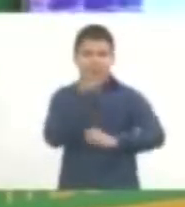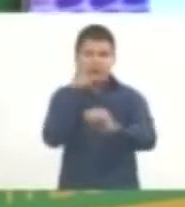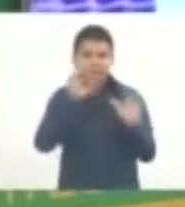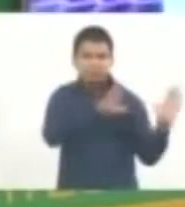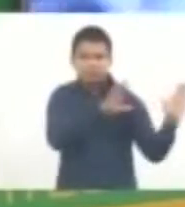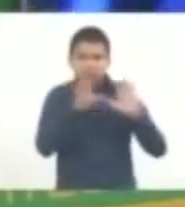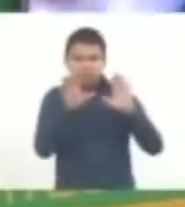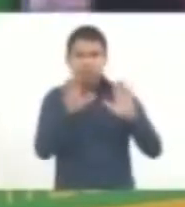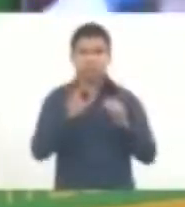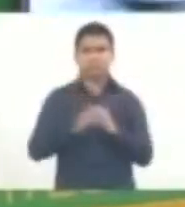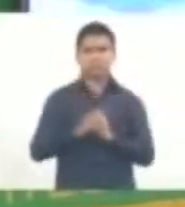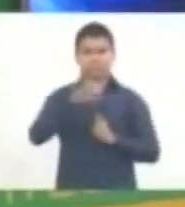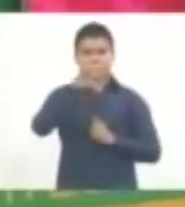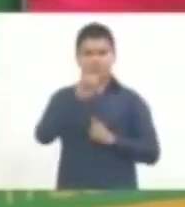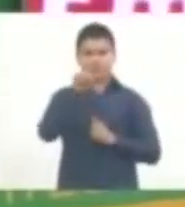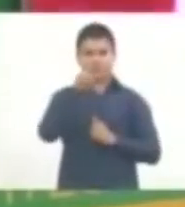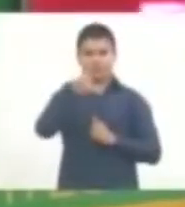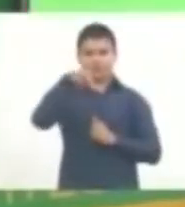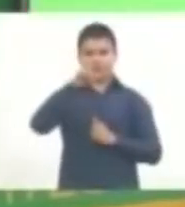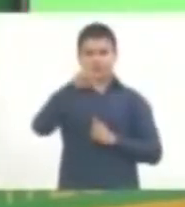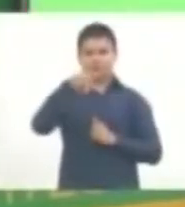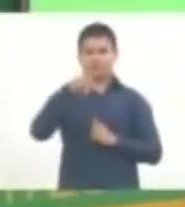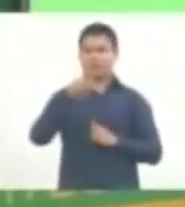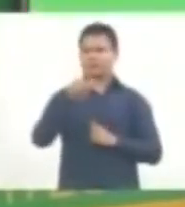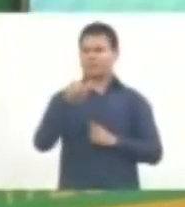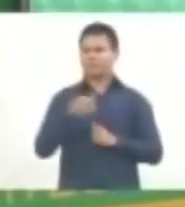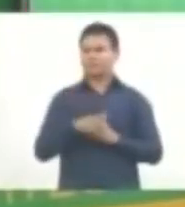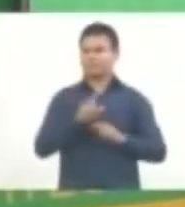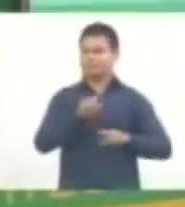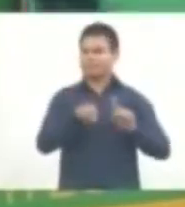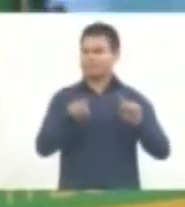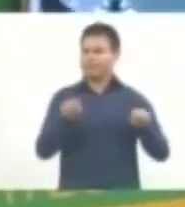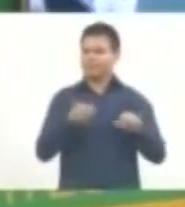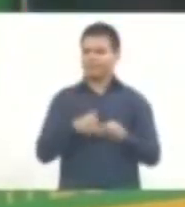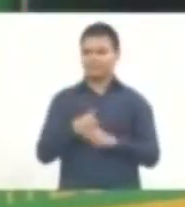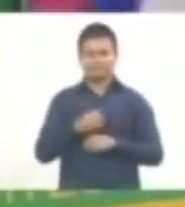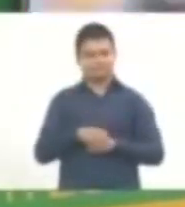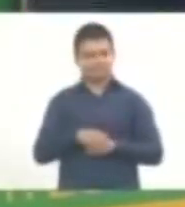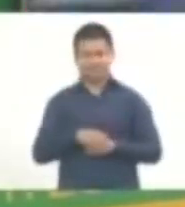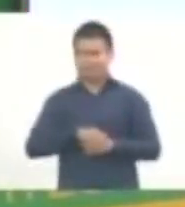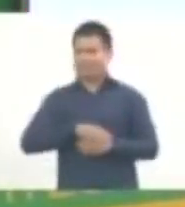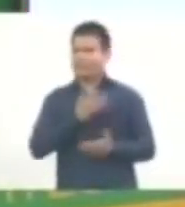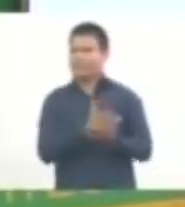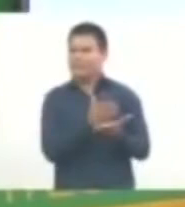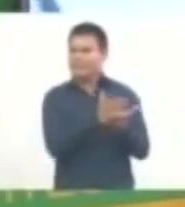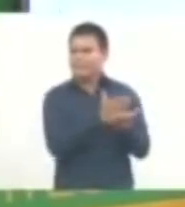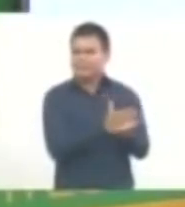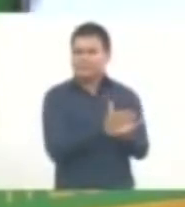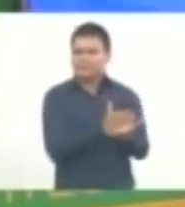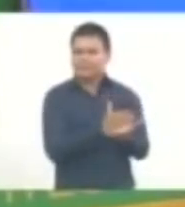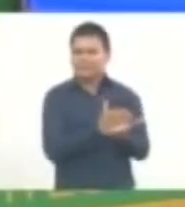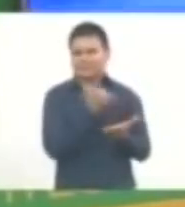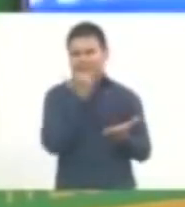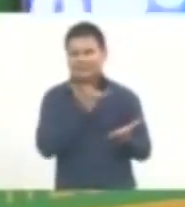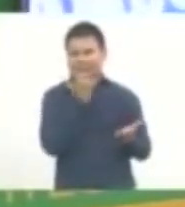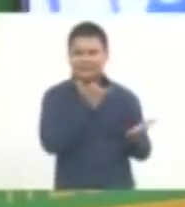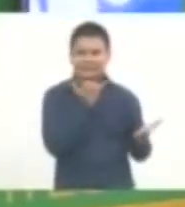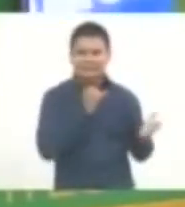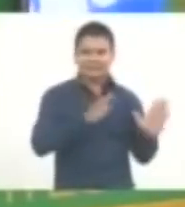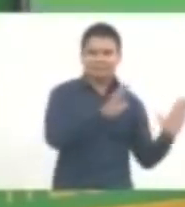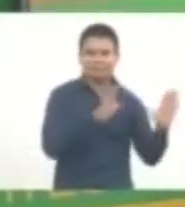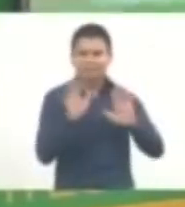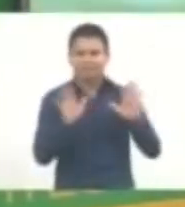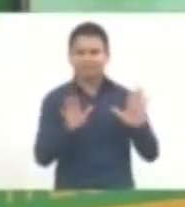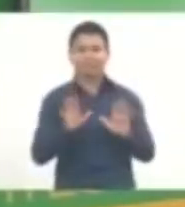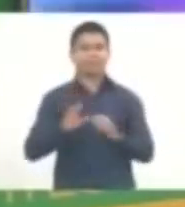ha tenido los últimos partidos para olvidar con su equipo, el Arsenal inglés, se encuentra ya aquí en Colombia, que